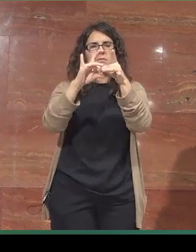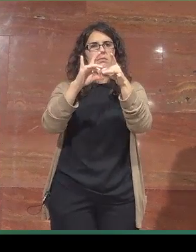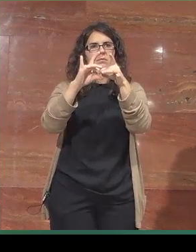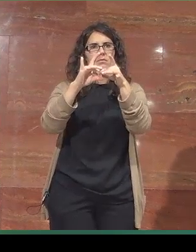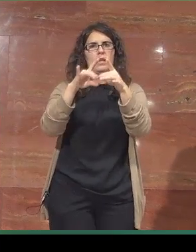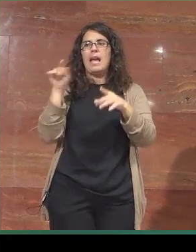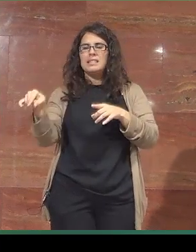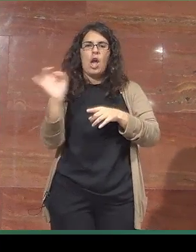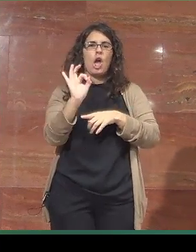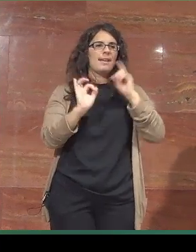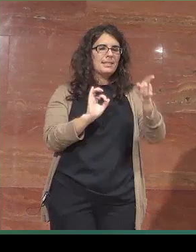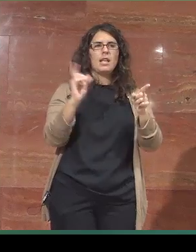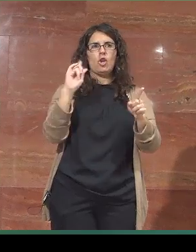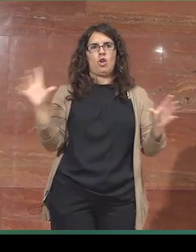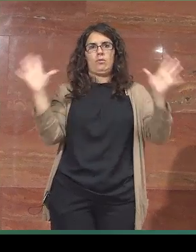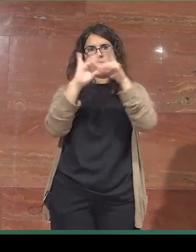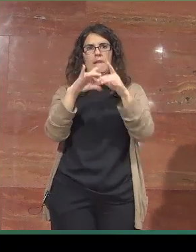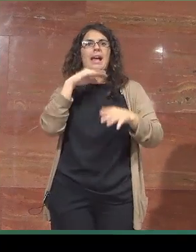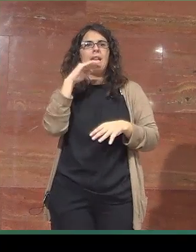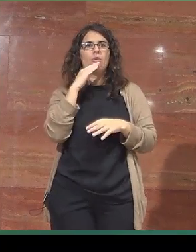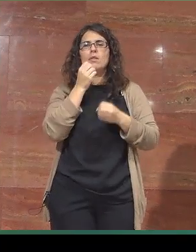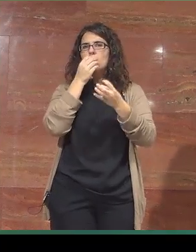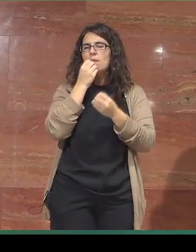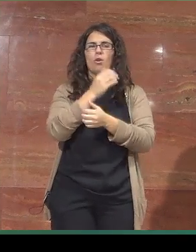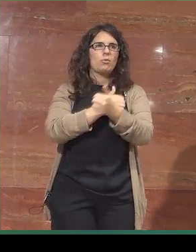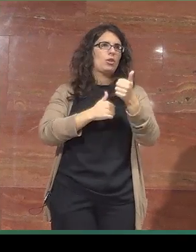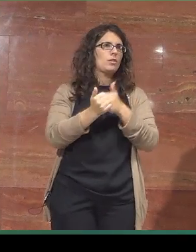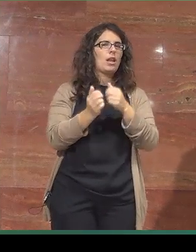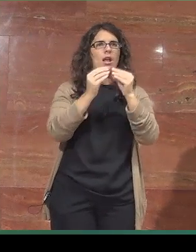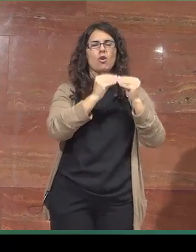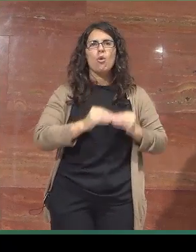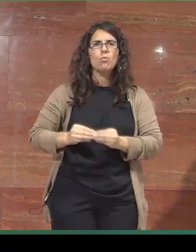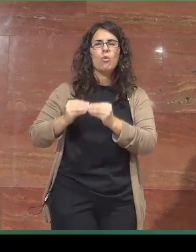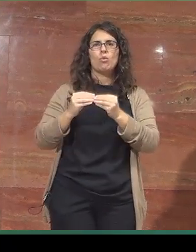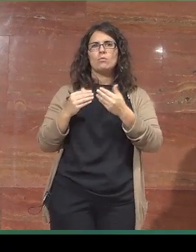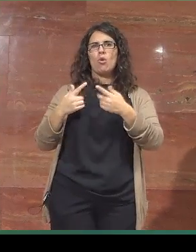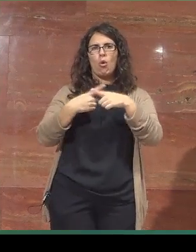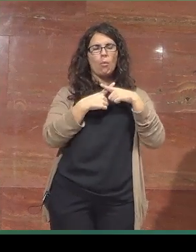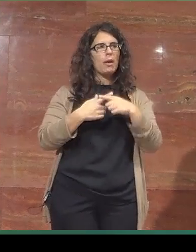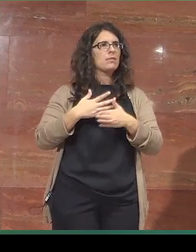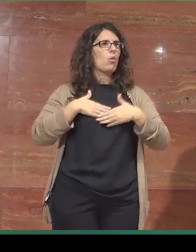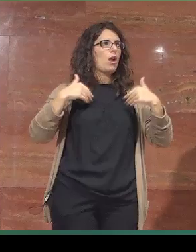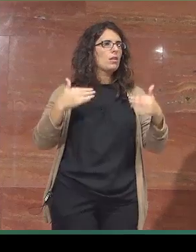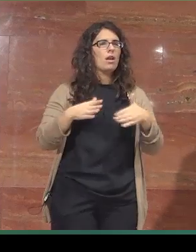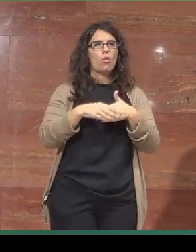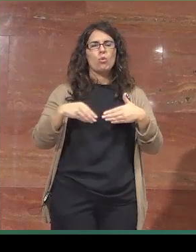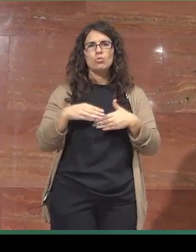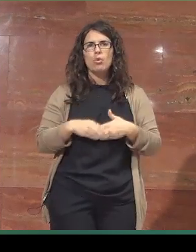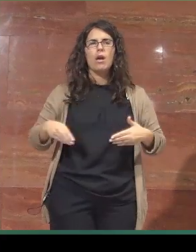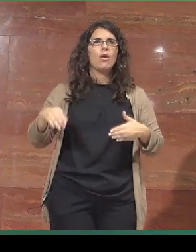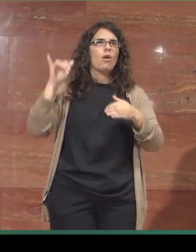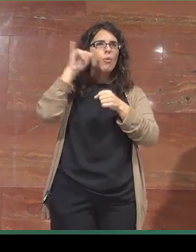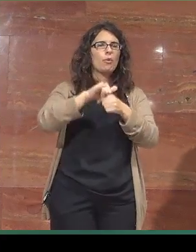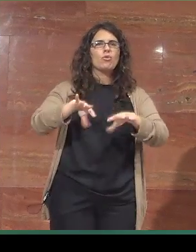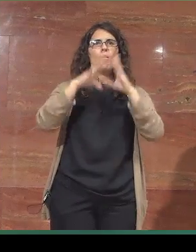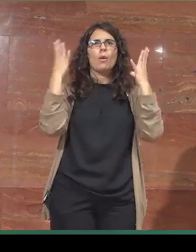decir, información prioritaria, común, compartida para cualquier usuario de cualquier aeropuerto del mundo.